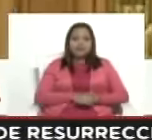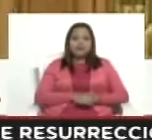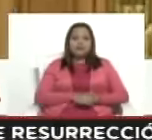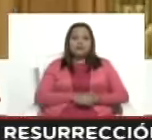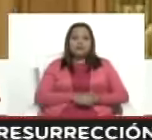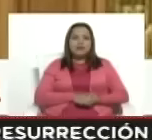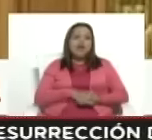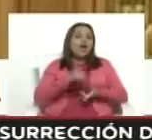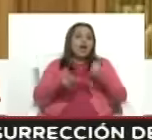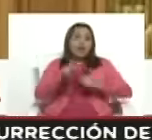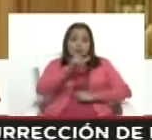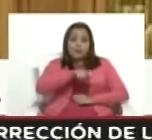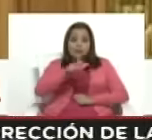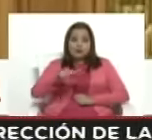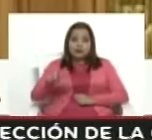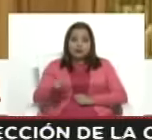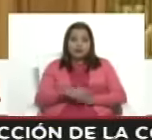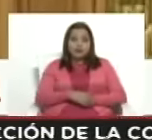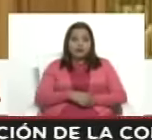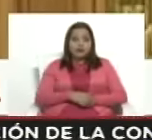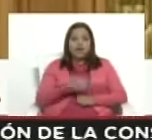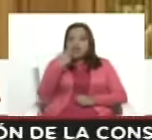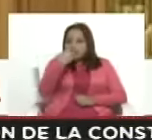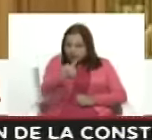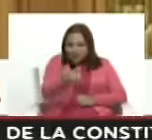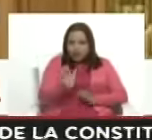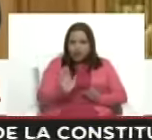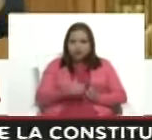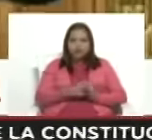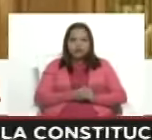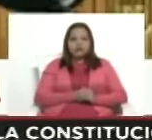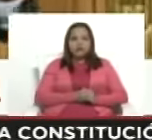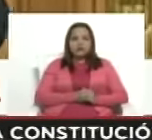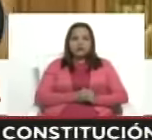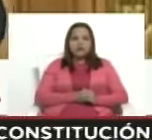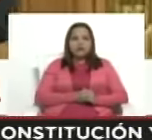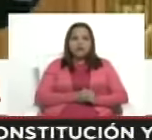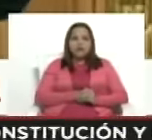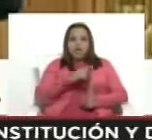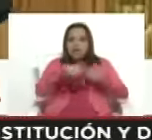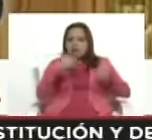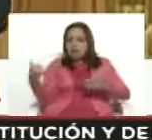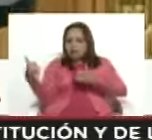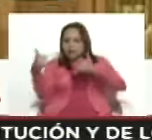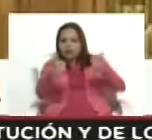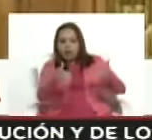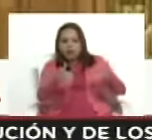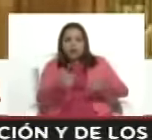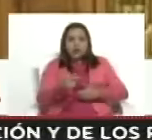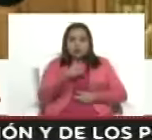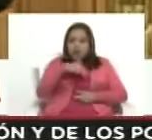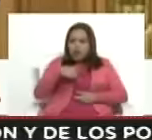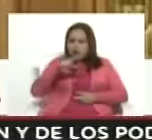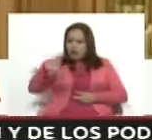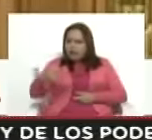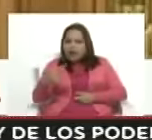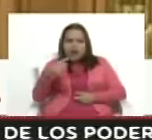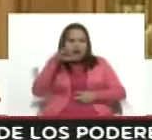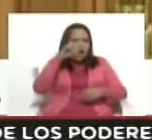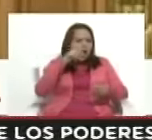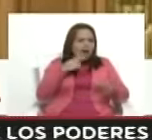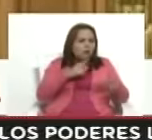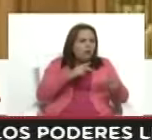Había una gente que dijo eso. Y después se aparecieron en el palacio. Claro, nosotros nos enteramos de esas cosas luego,